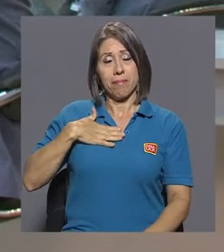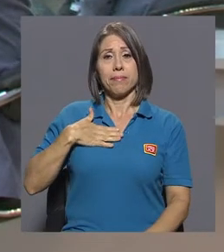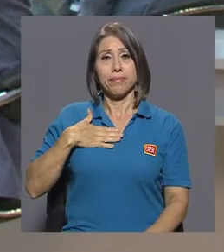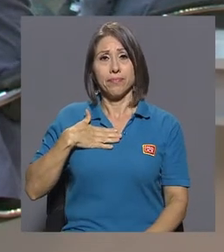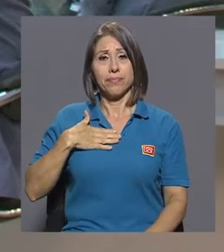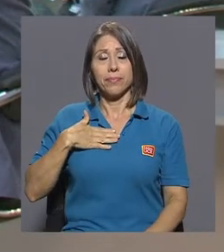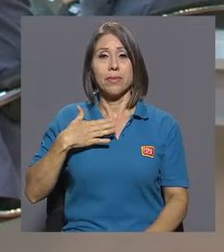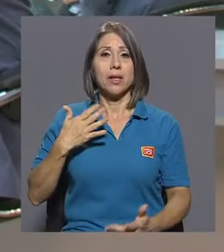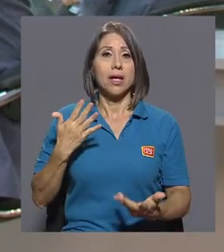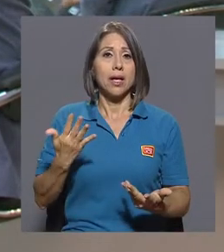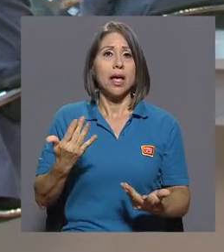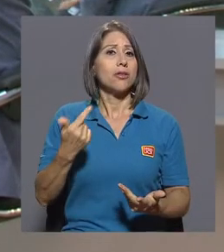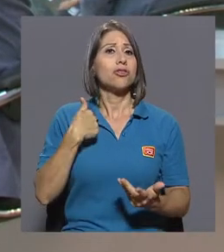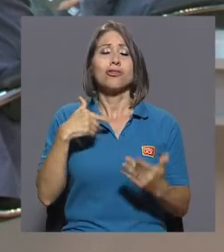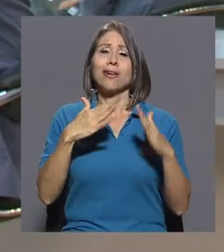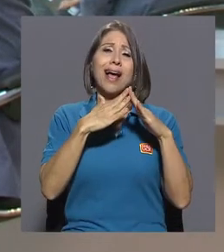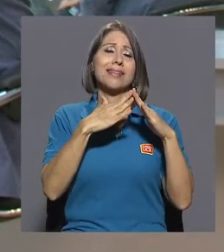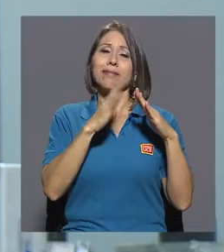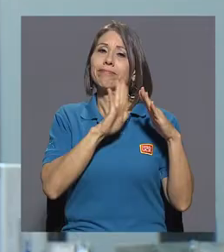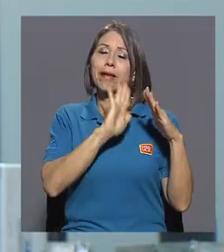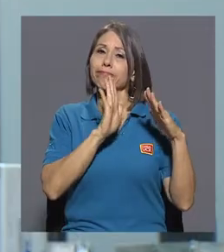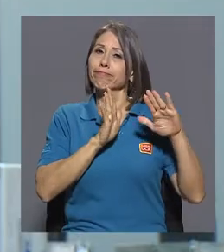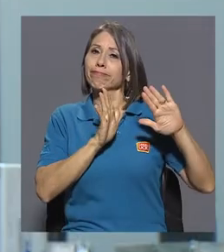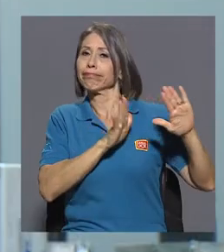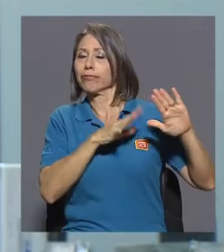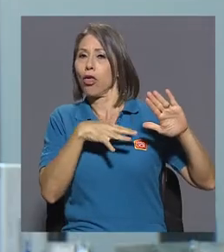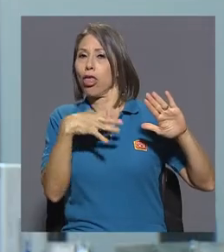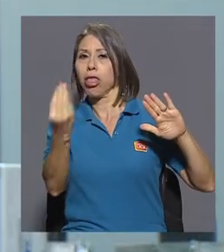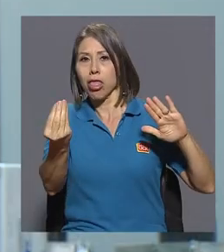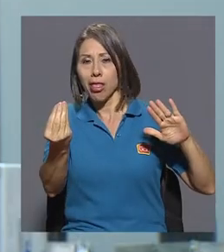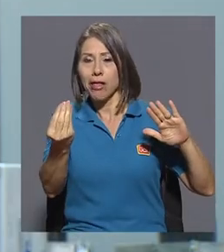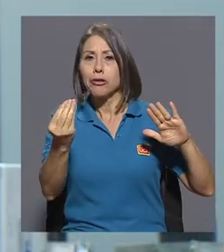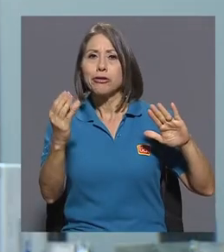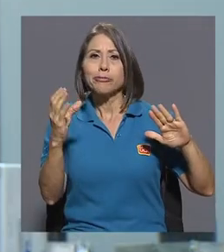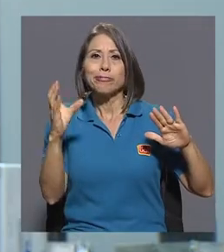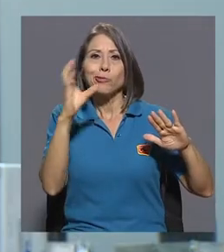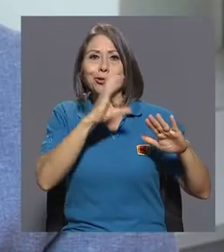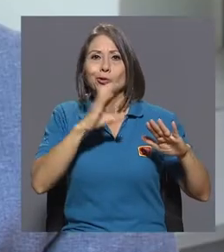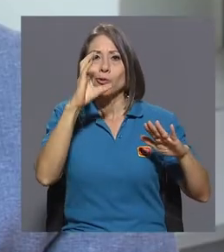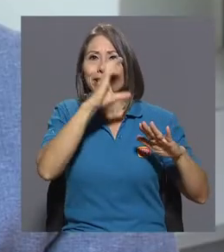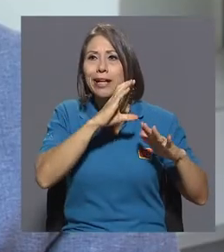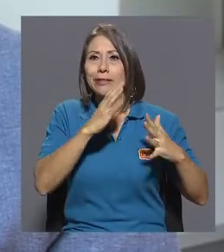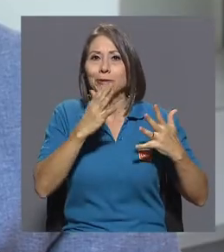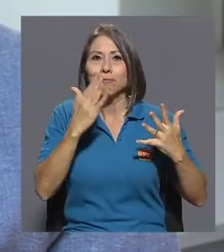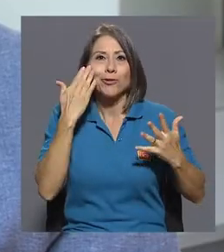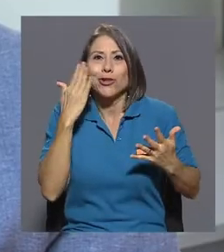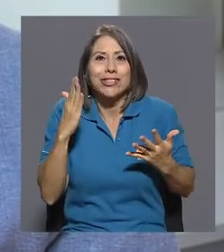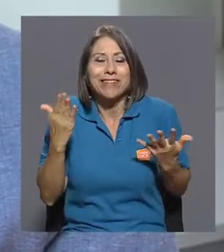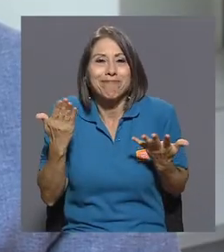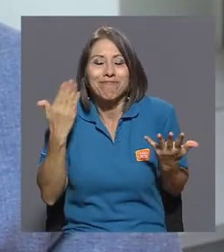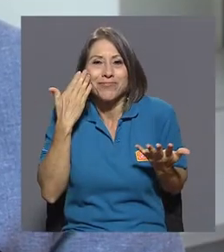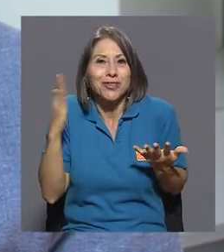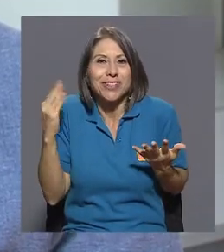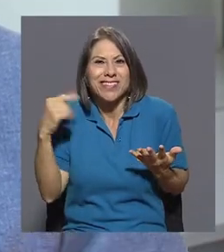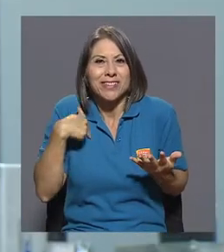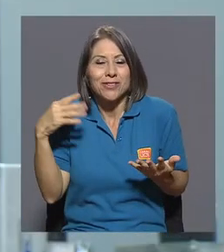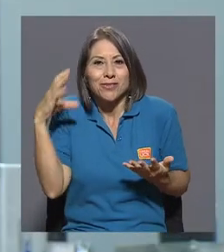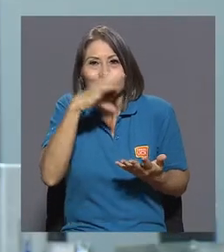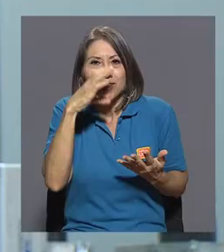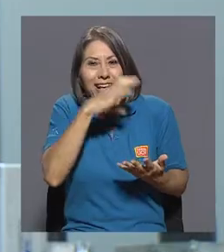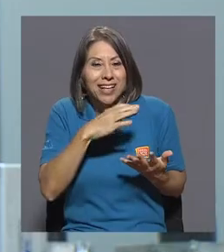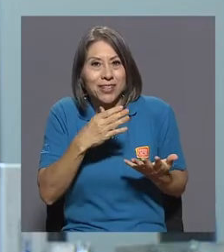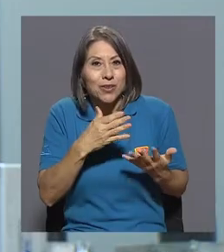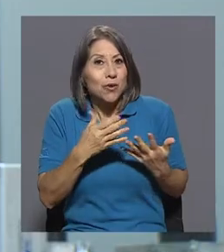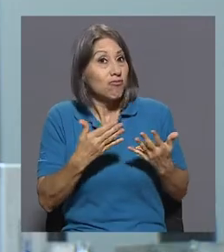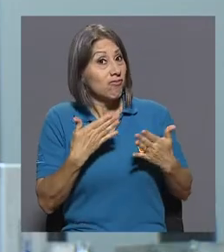Entonces ya me voy de la casa buscando, no sé, no sabía qué estaba buscando en ese entonces. Pero libertad, ¿no?